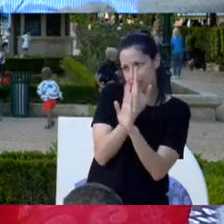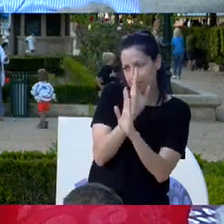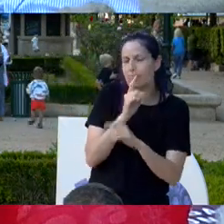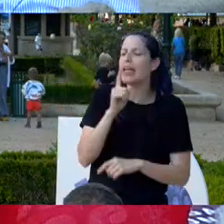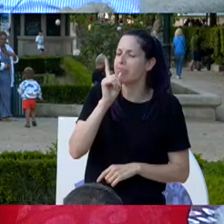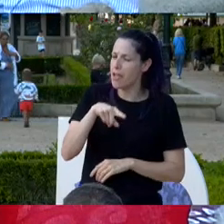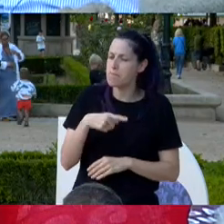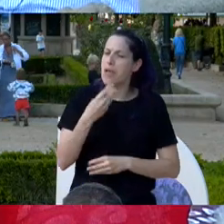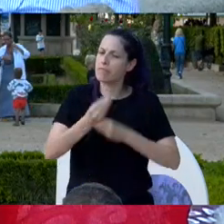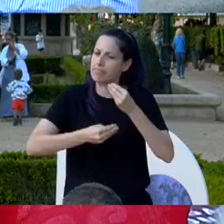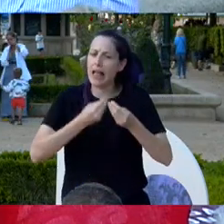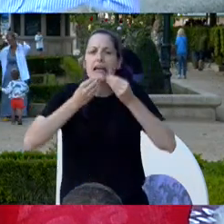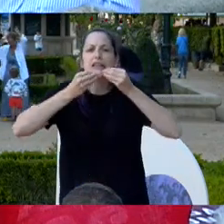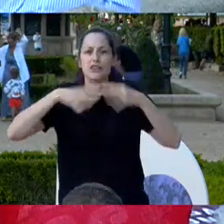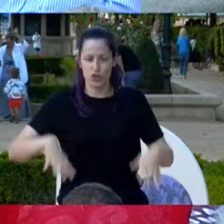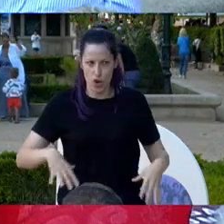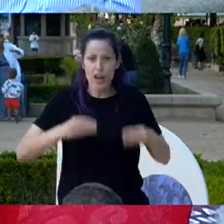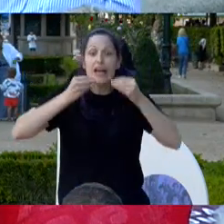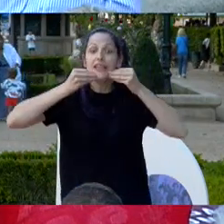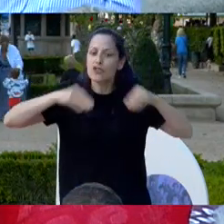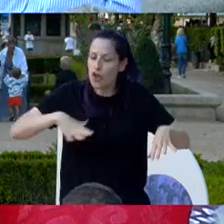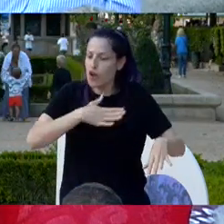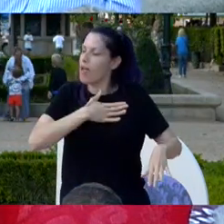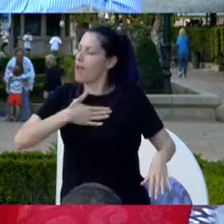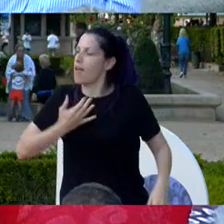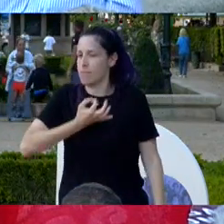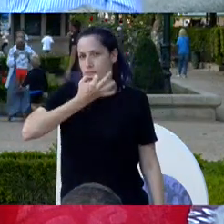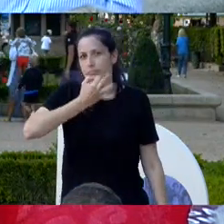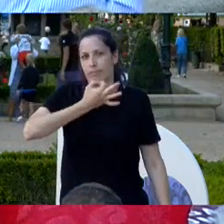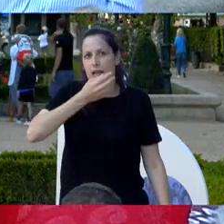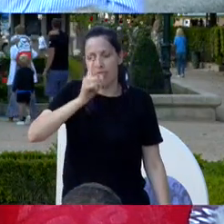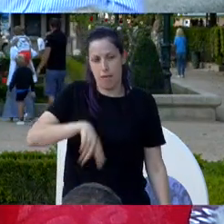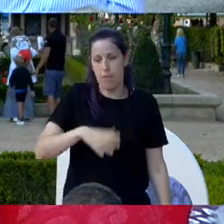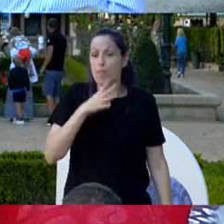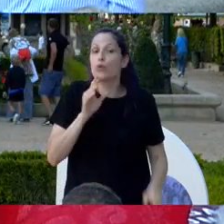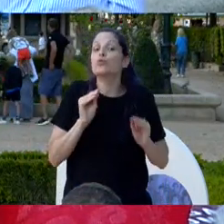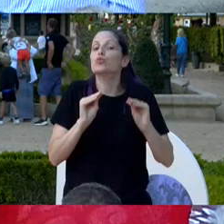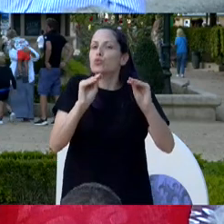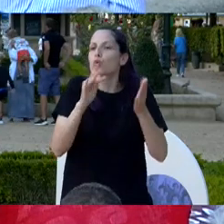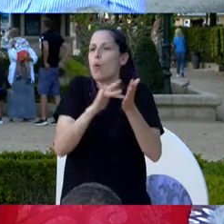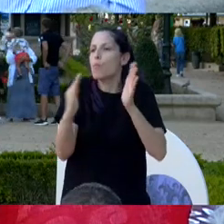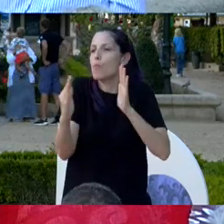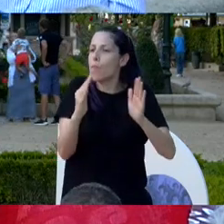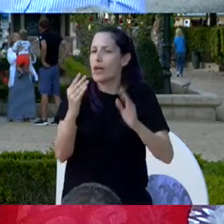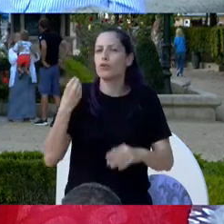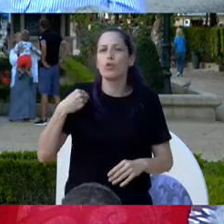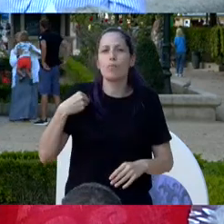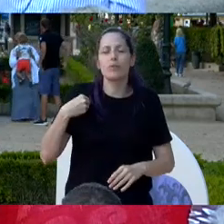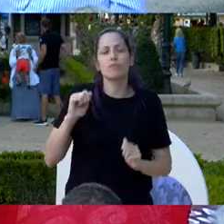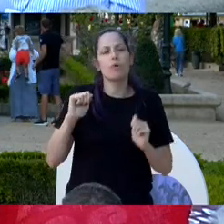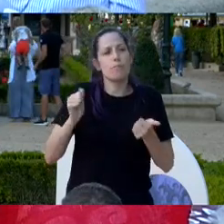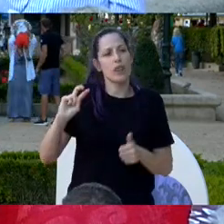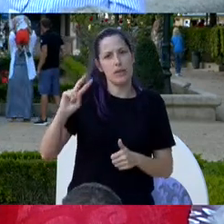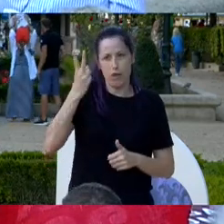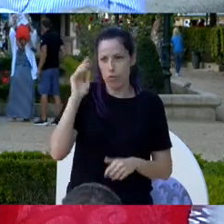Zulueta. Y esa historia que queremos contar, porque o gran momento de Ernestina precisamente chega precisamente coa proclamación da Segunda